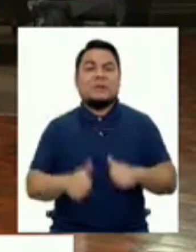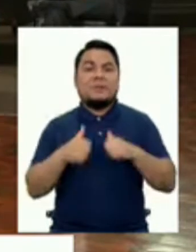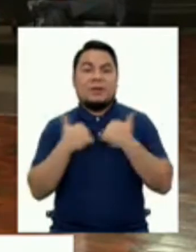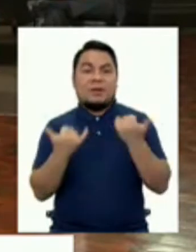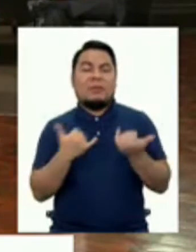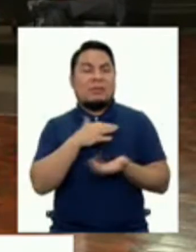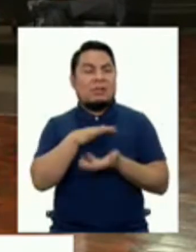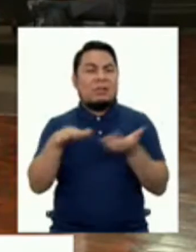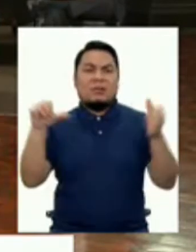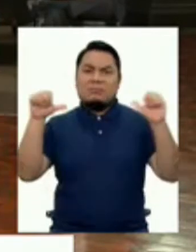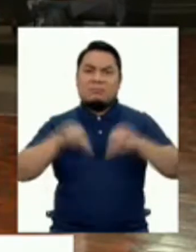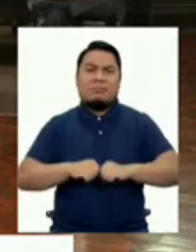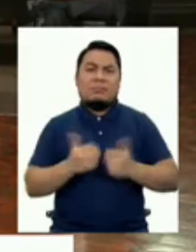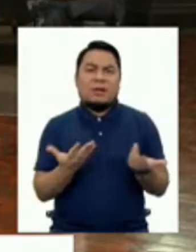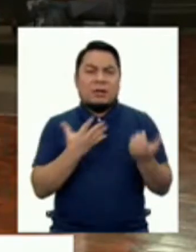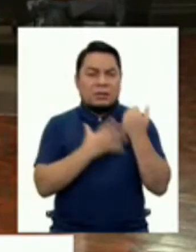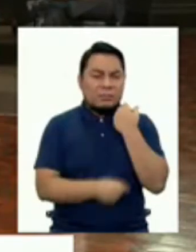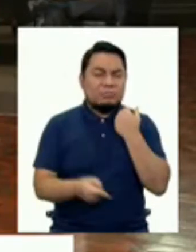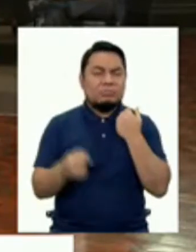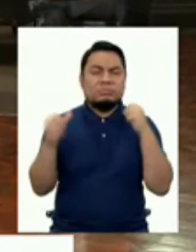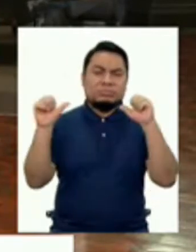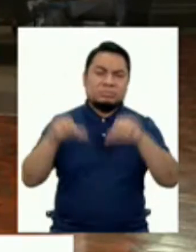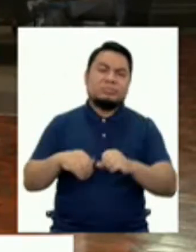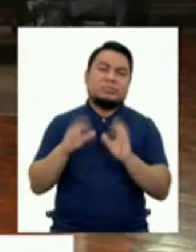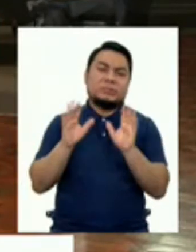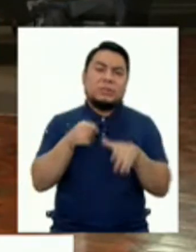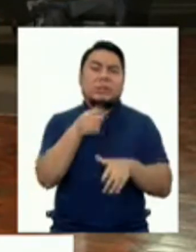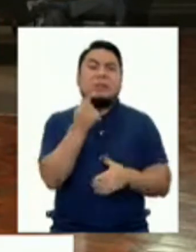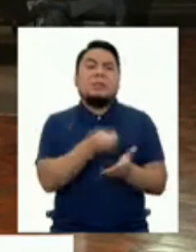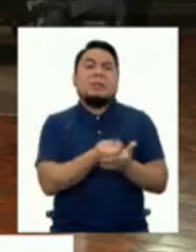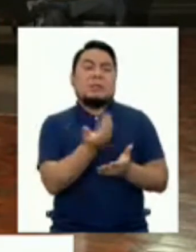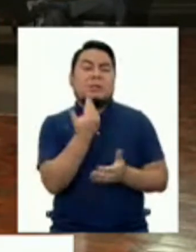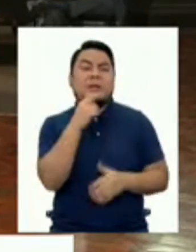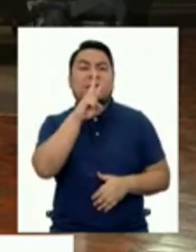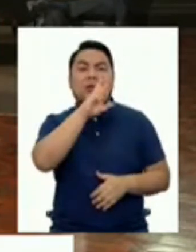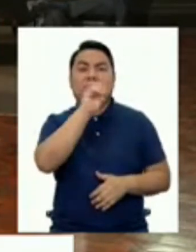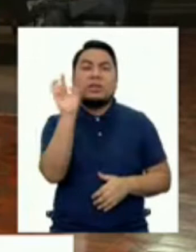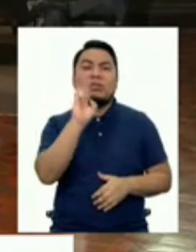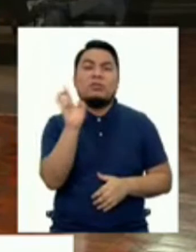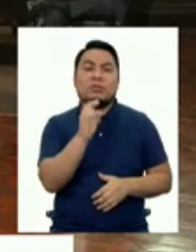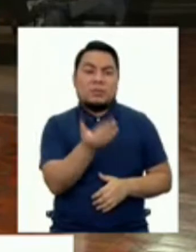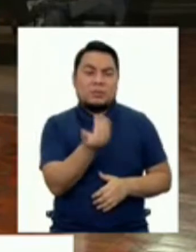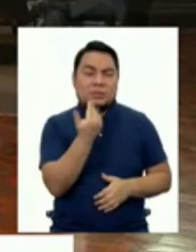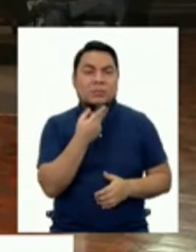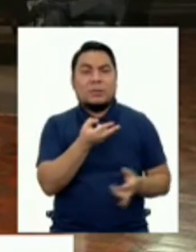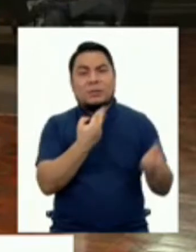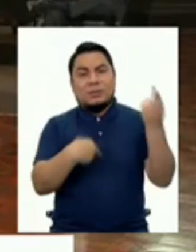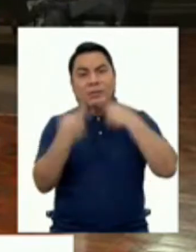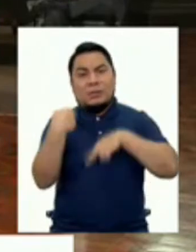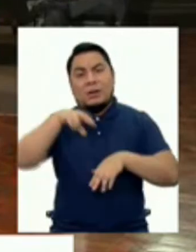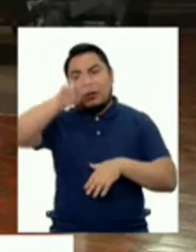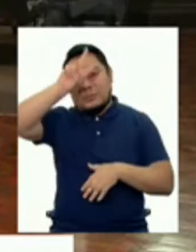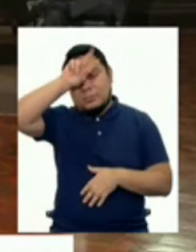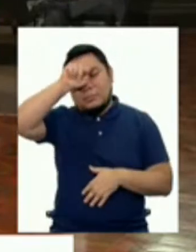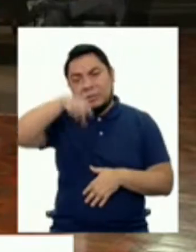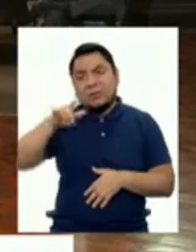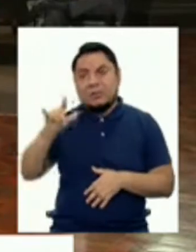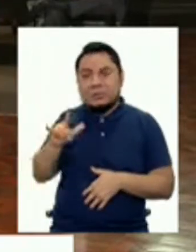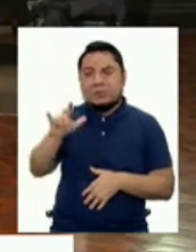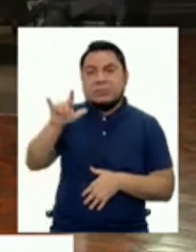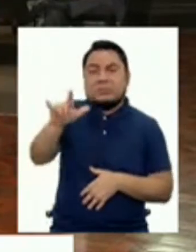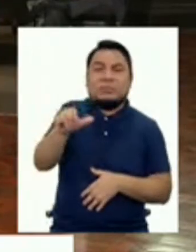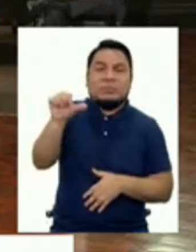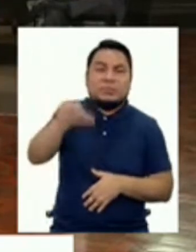condiciones infrahumanas, hacinados, y les quieren cobrar hasta $200 para retornar al Perú en vuelos